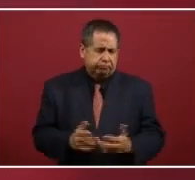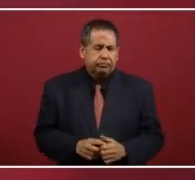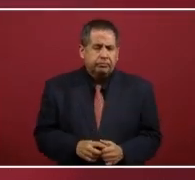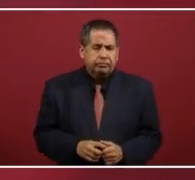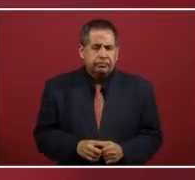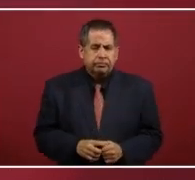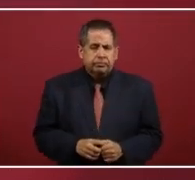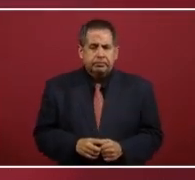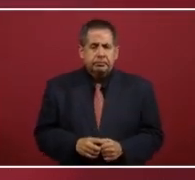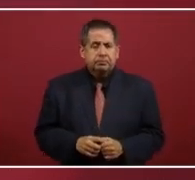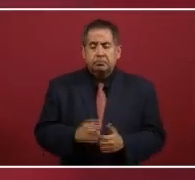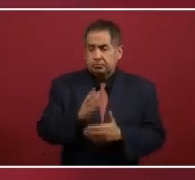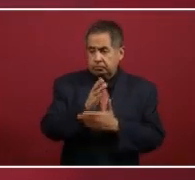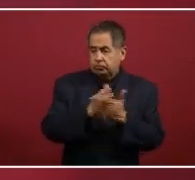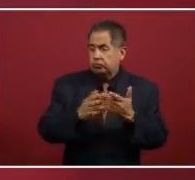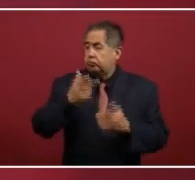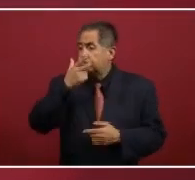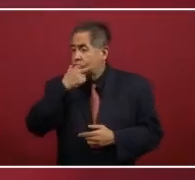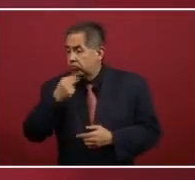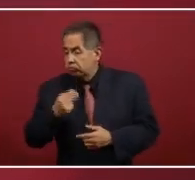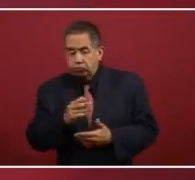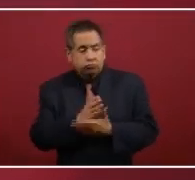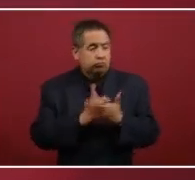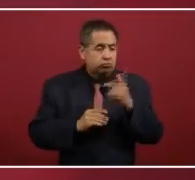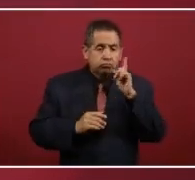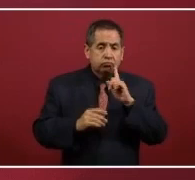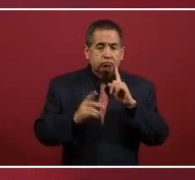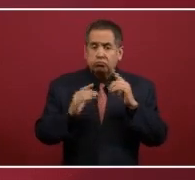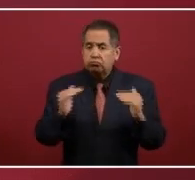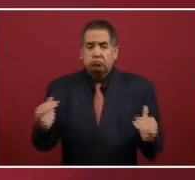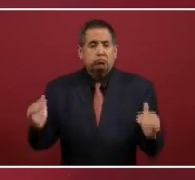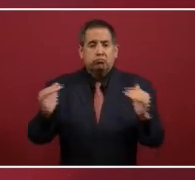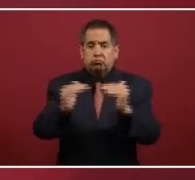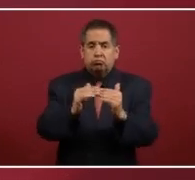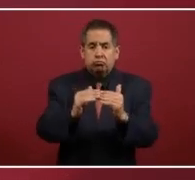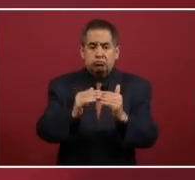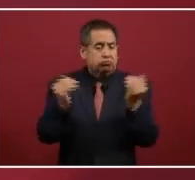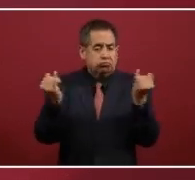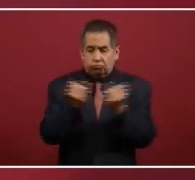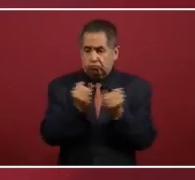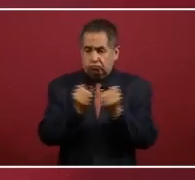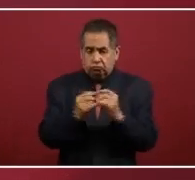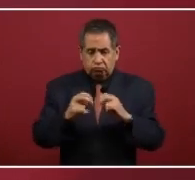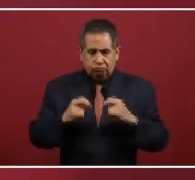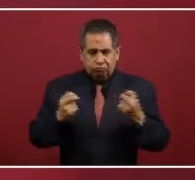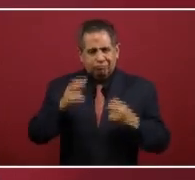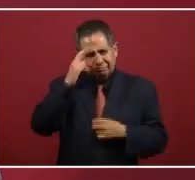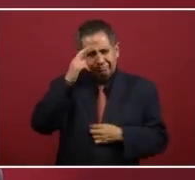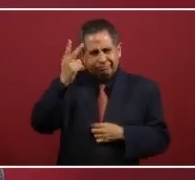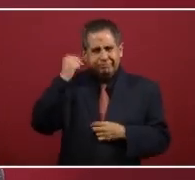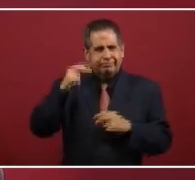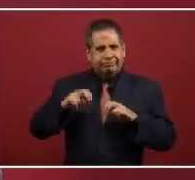Es el mismo número de hombres que de mujeres en el gabinete ampliado.